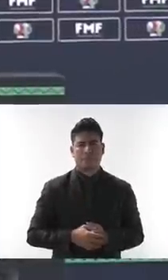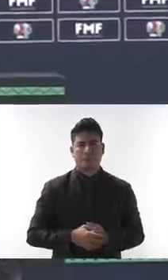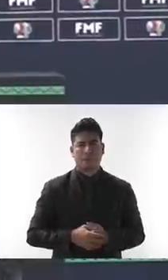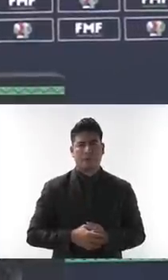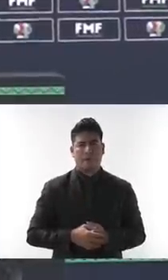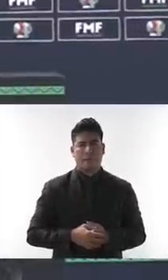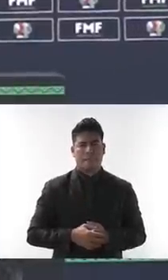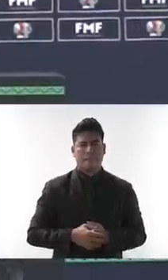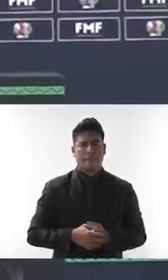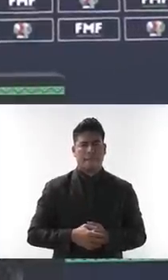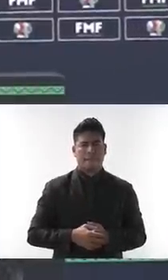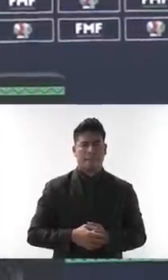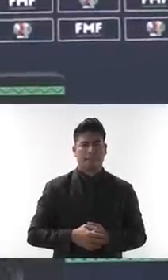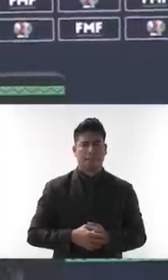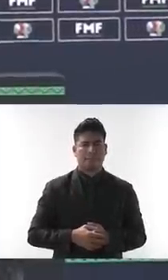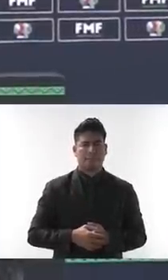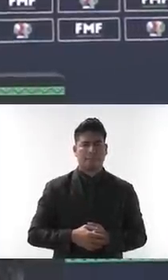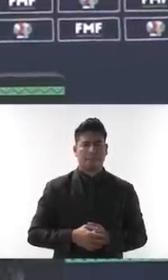Gracias.